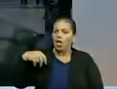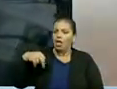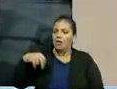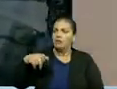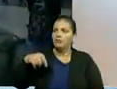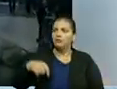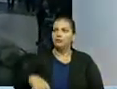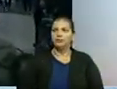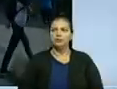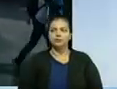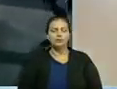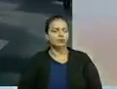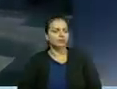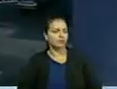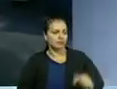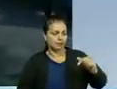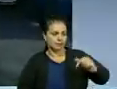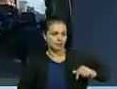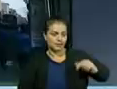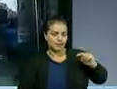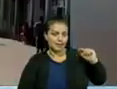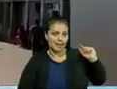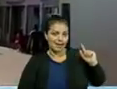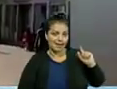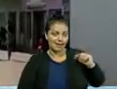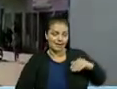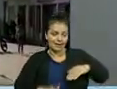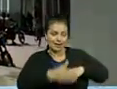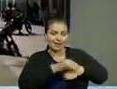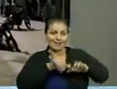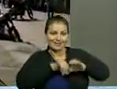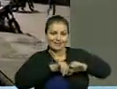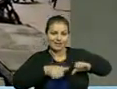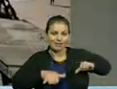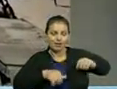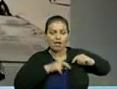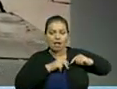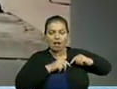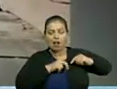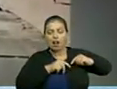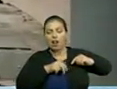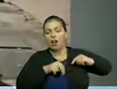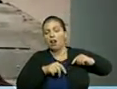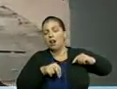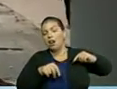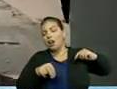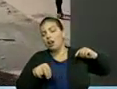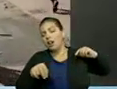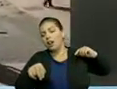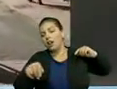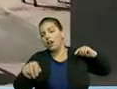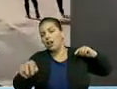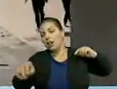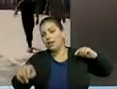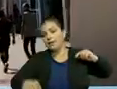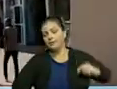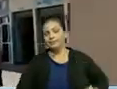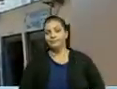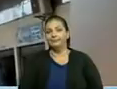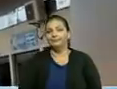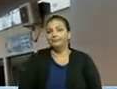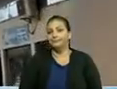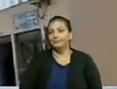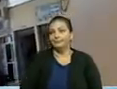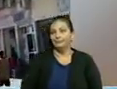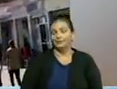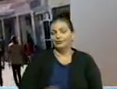camino todos los días desde Santa Elena. ¿Con la novedad del incendio? Sí, muy asustada el día que hubo el incendio, asustada toda.